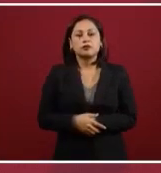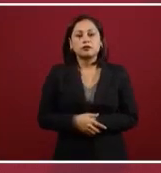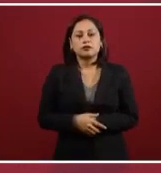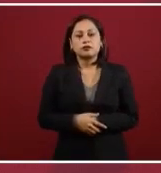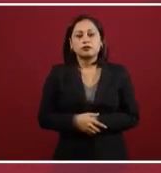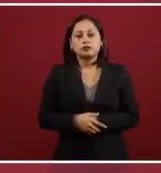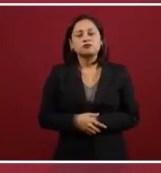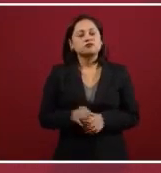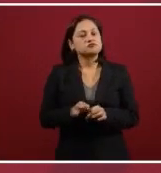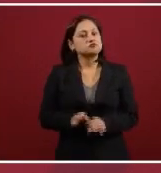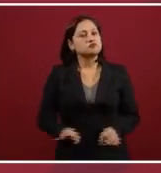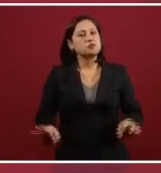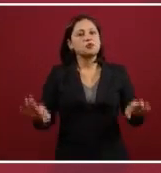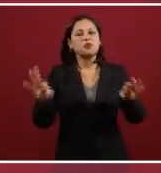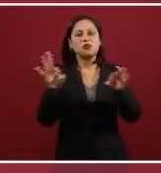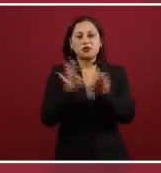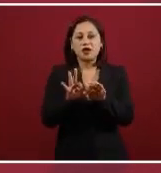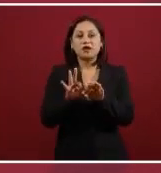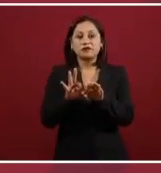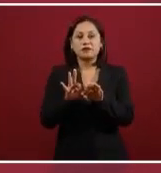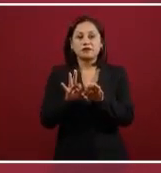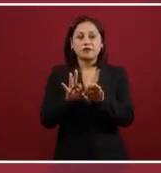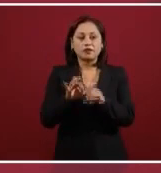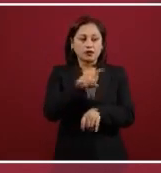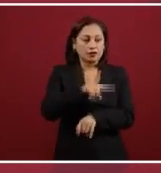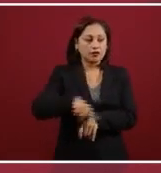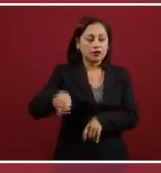Subrayar de que no llegamos al gobierno